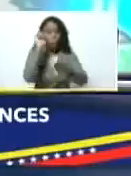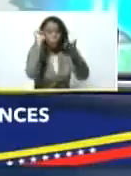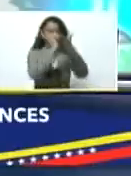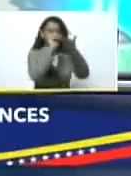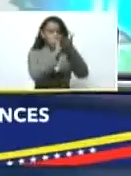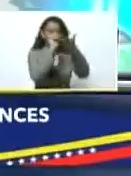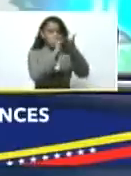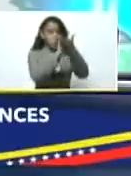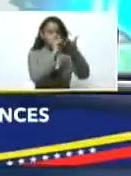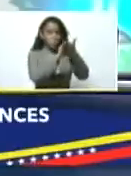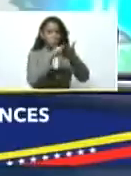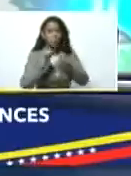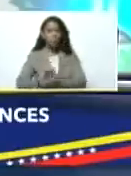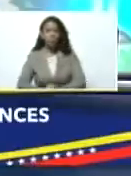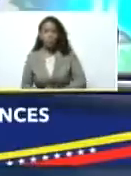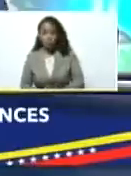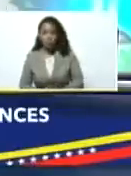puerta.